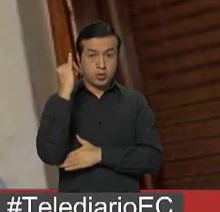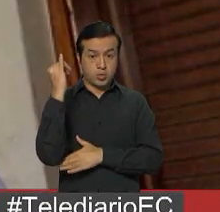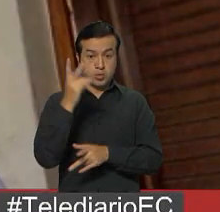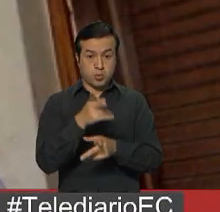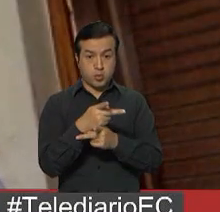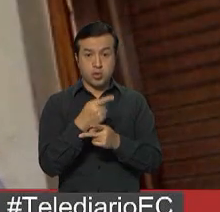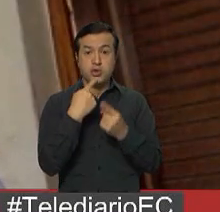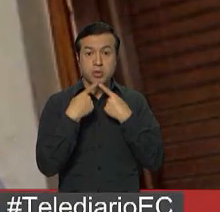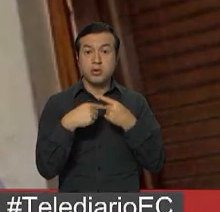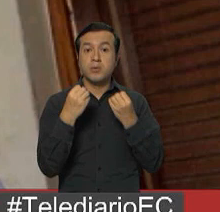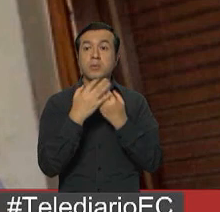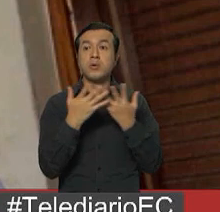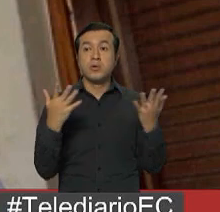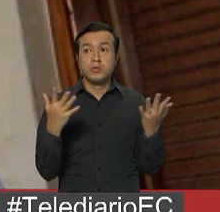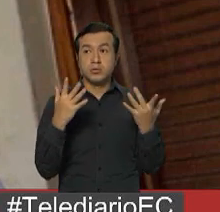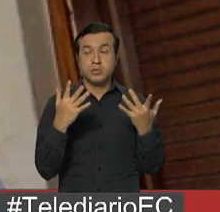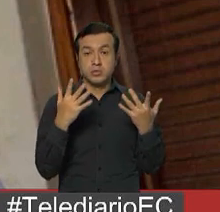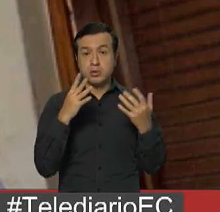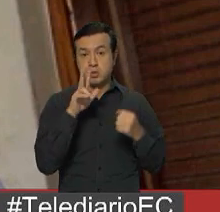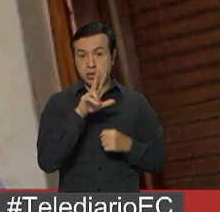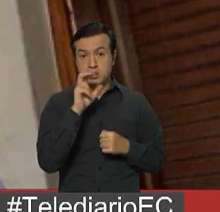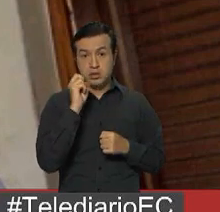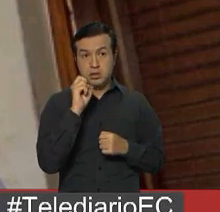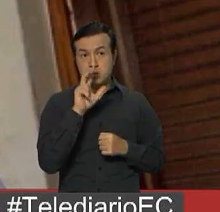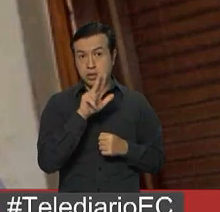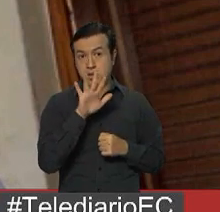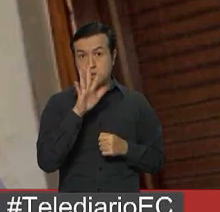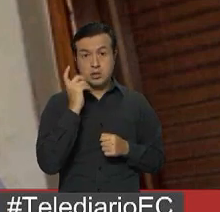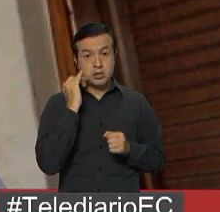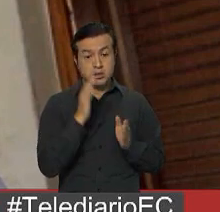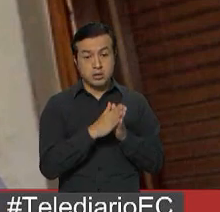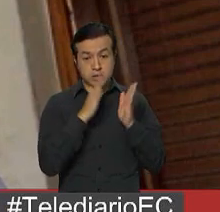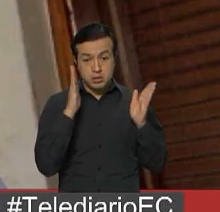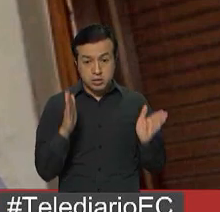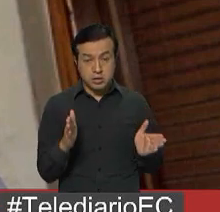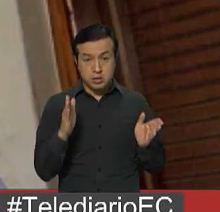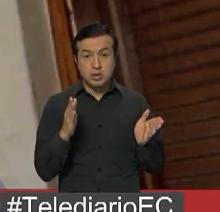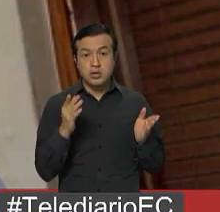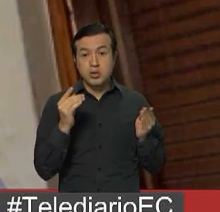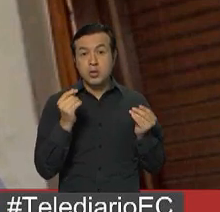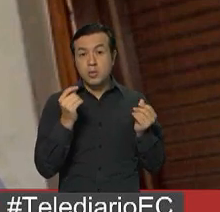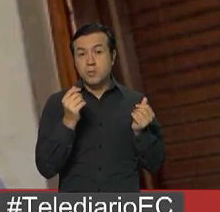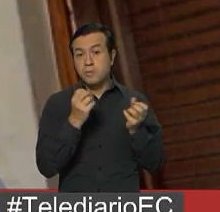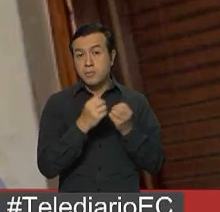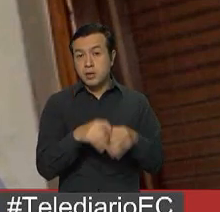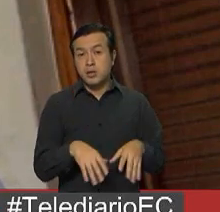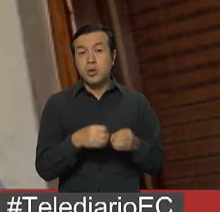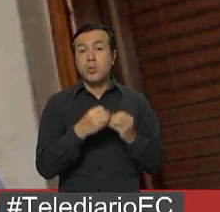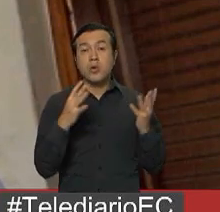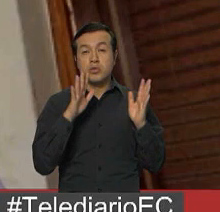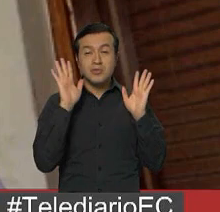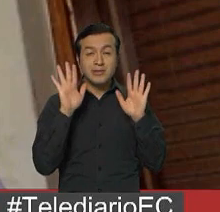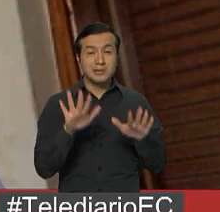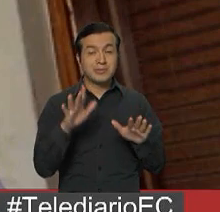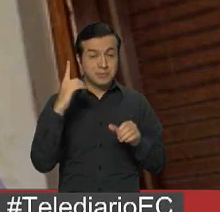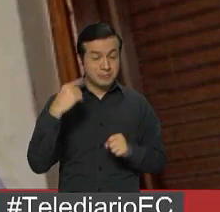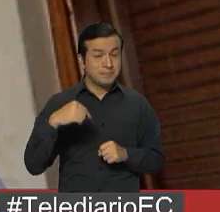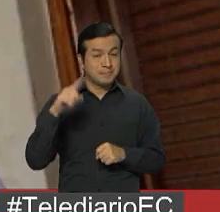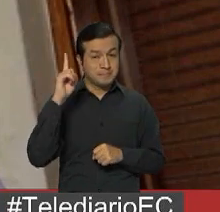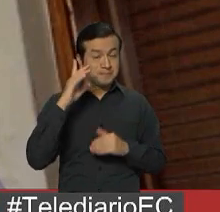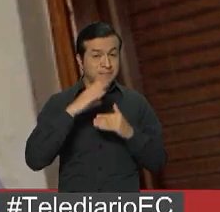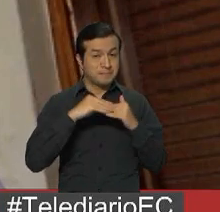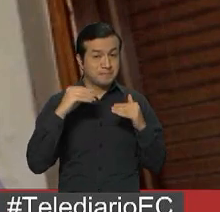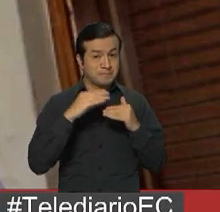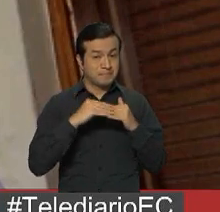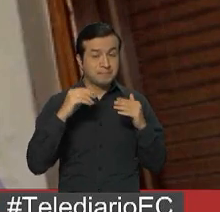revelaba que en los primeros 30 a 35 días se produjeron pérdidas por más de 10 mil millones de dólares y se